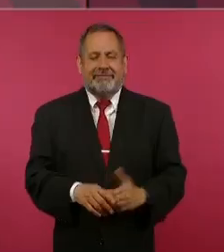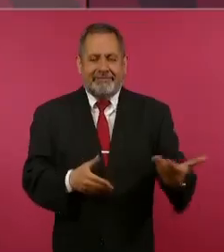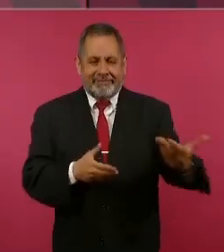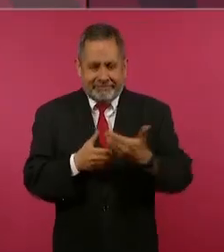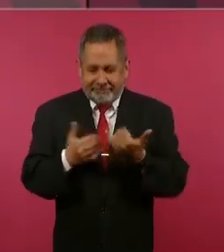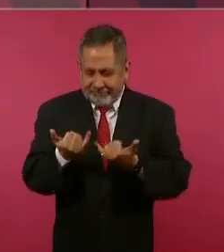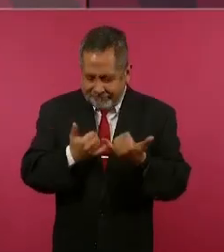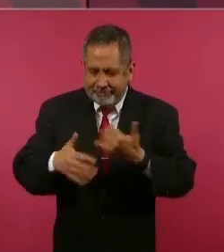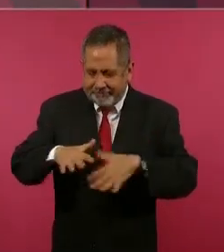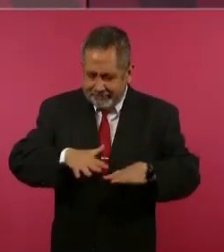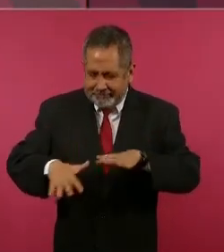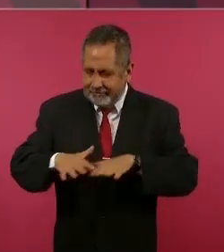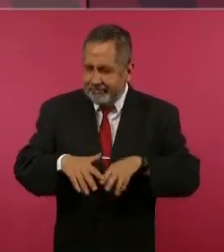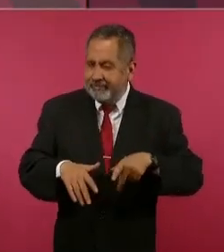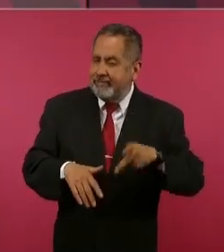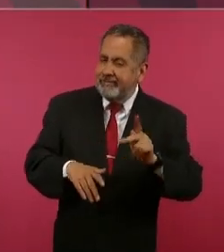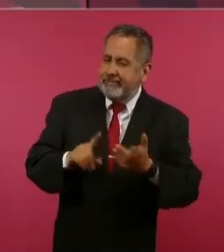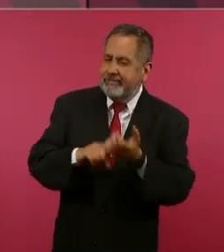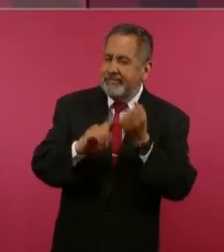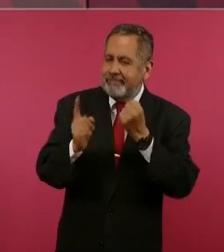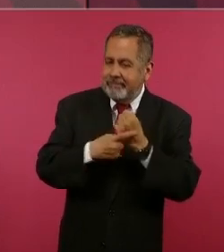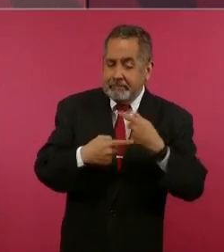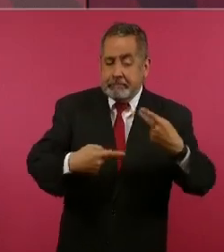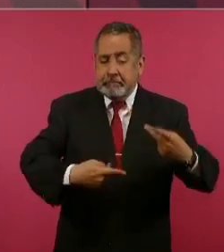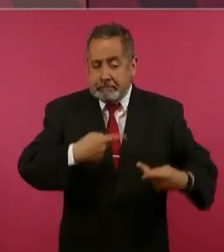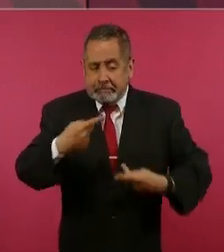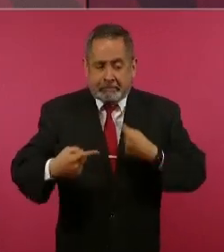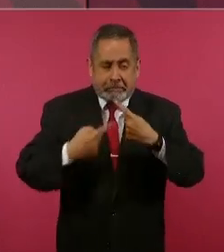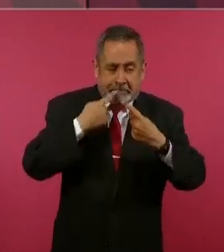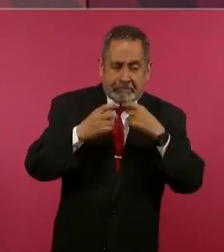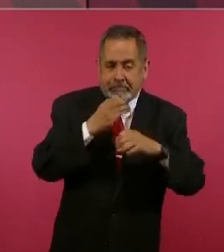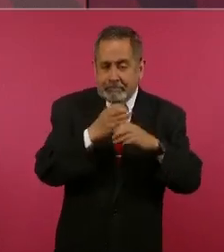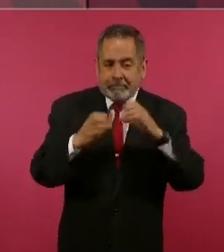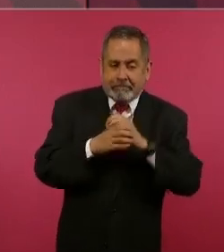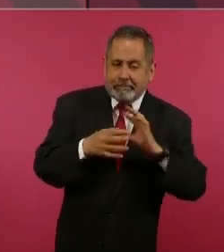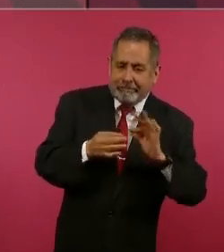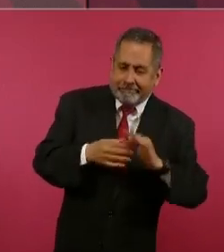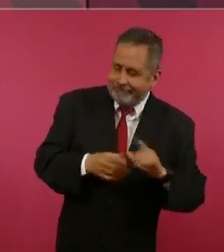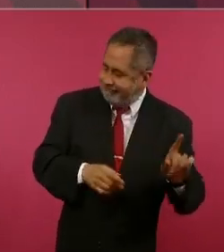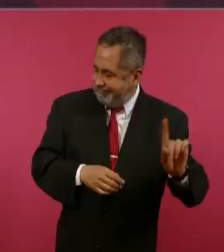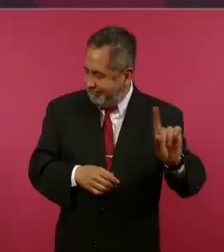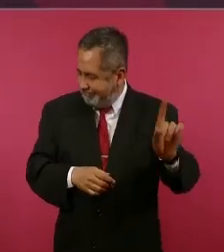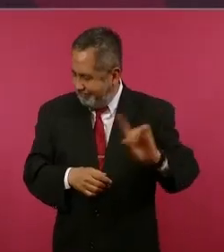a ir a jugar dominó, pero van a estarme diciendo cosas, ¿no?